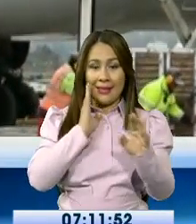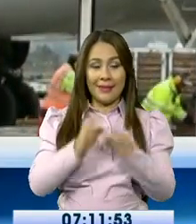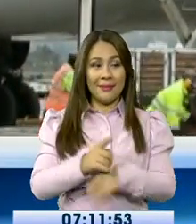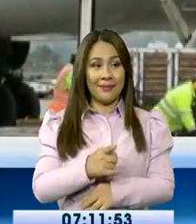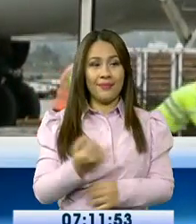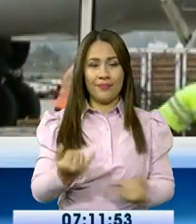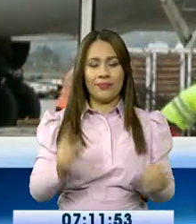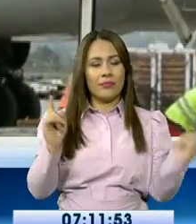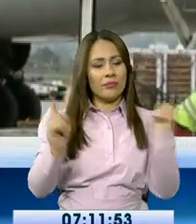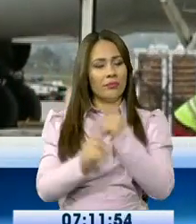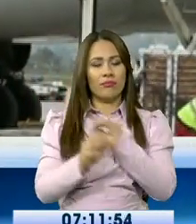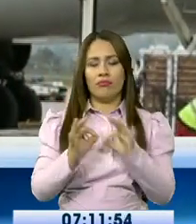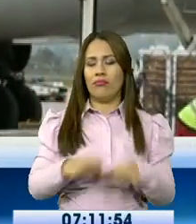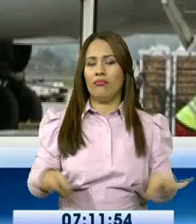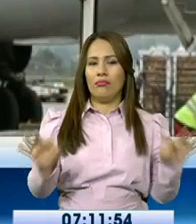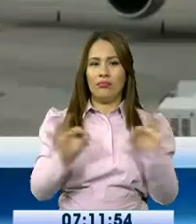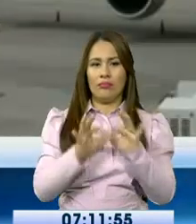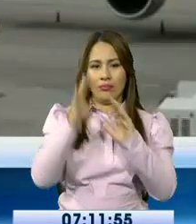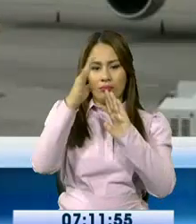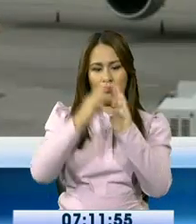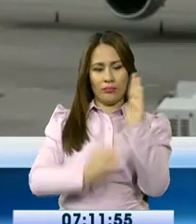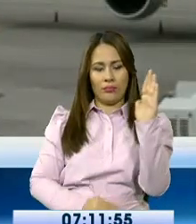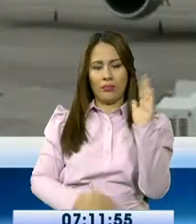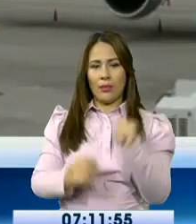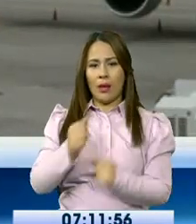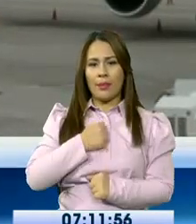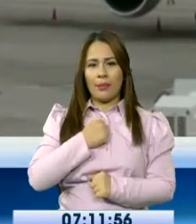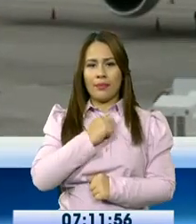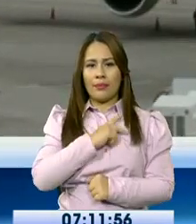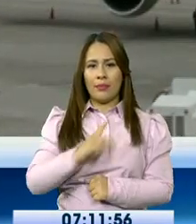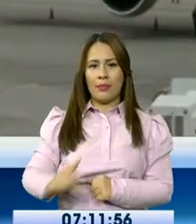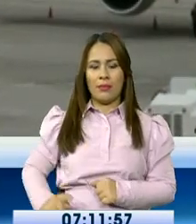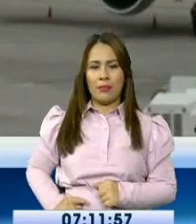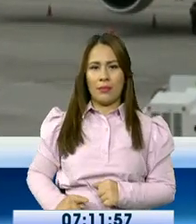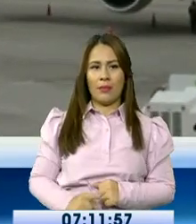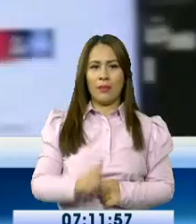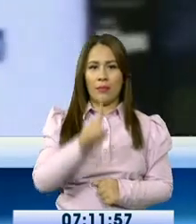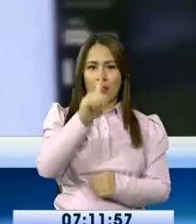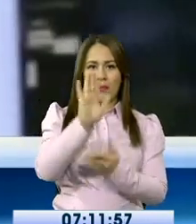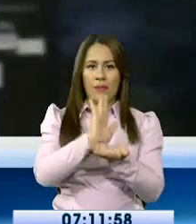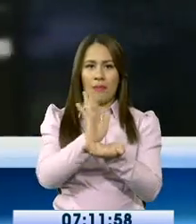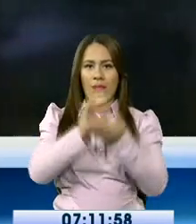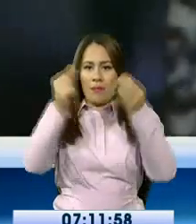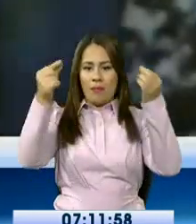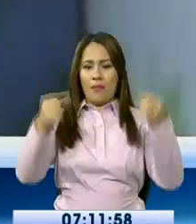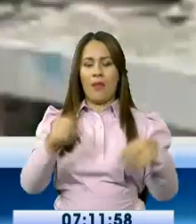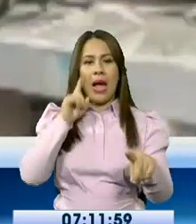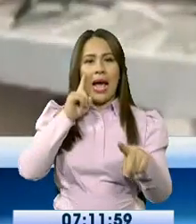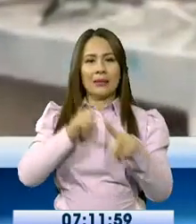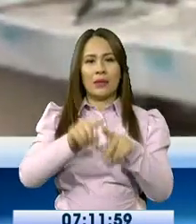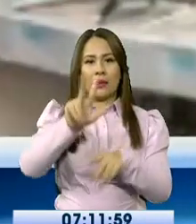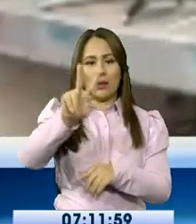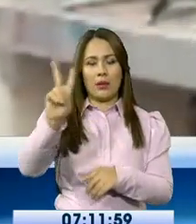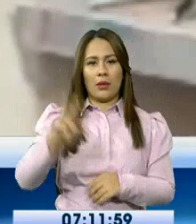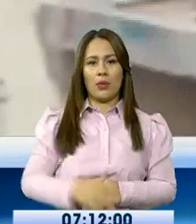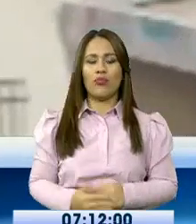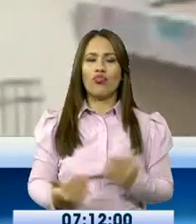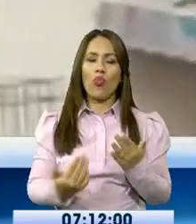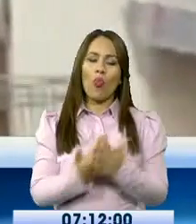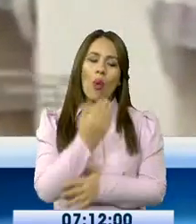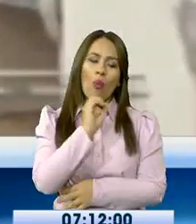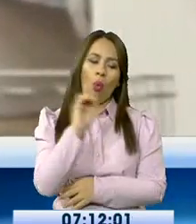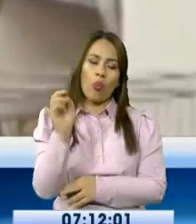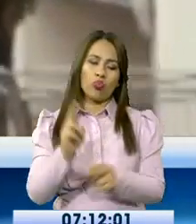cambios más importantes en el listado de efectos personales. Un televisor de hasta 32 pulgadas, nuevo o